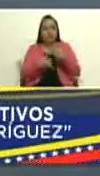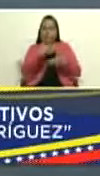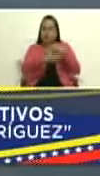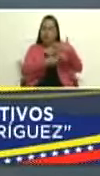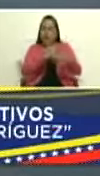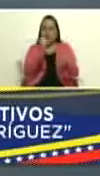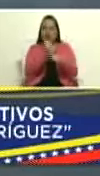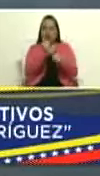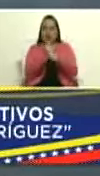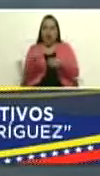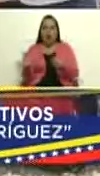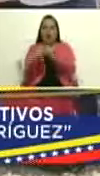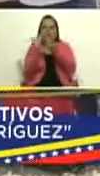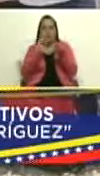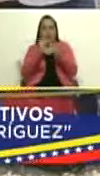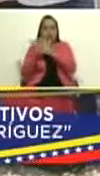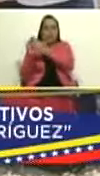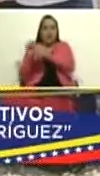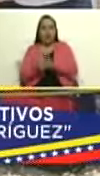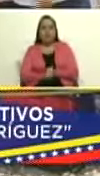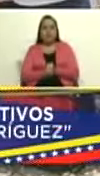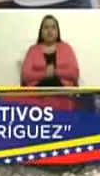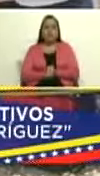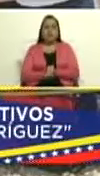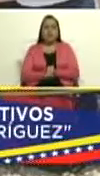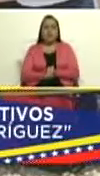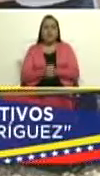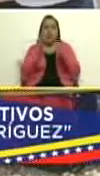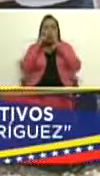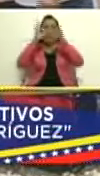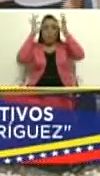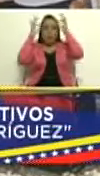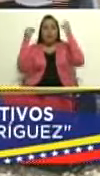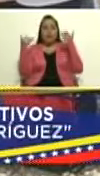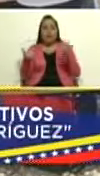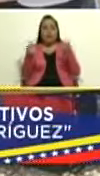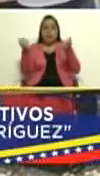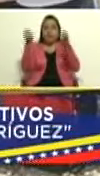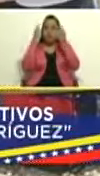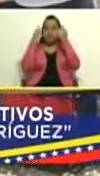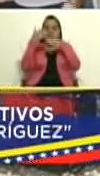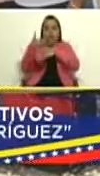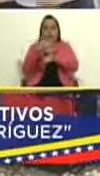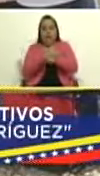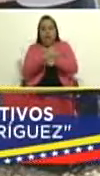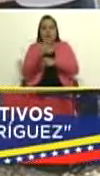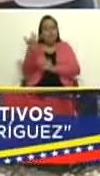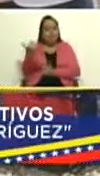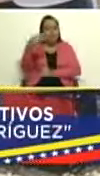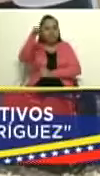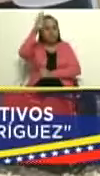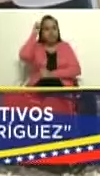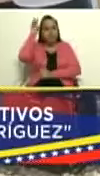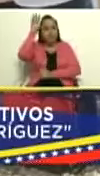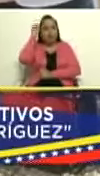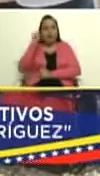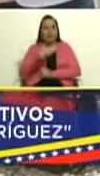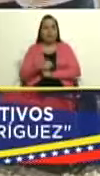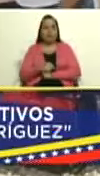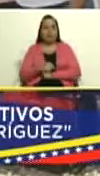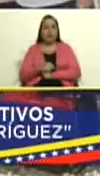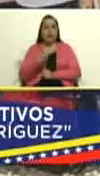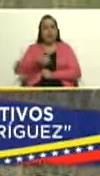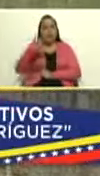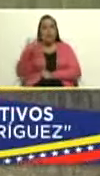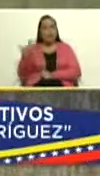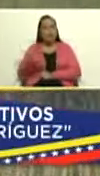con la comunidad Simón Rodríguez. Recibimos el beneficio, ya tenemos la formación, tenemos el conocimiento y lo que más importante, las